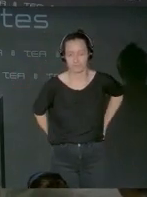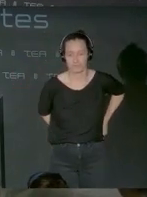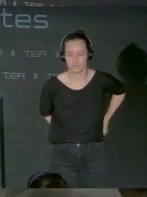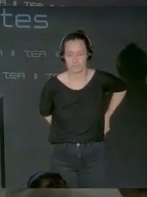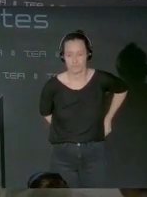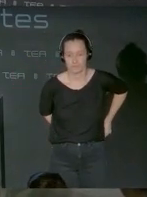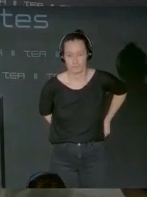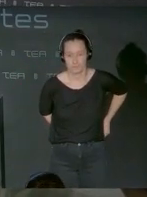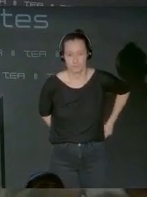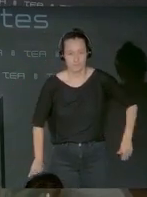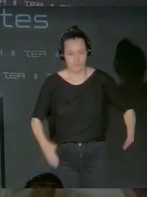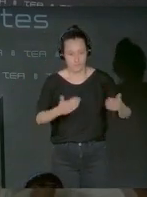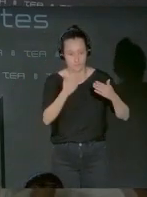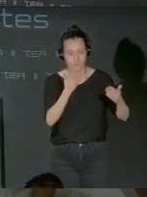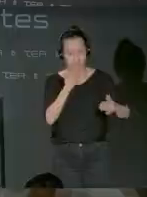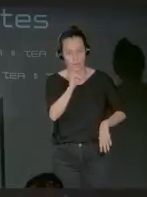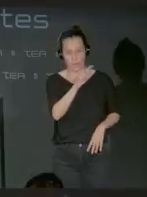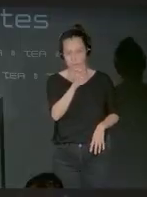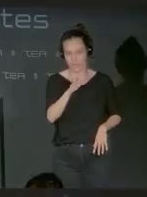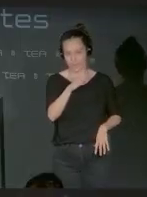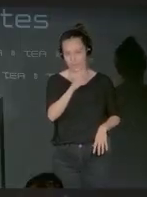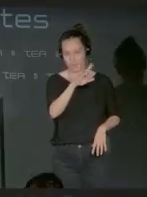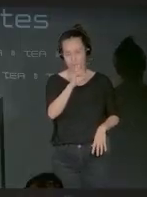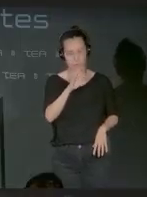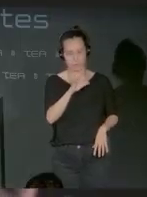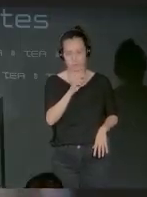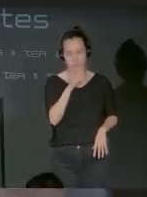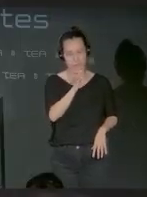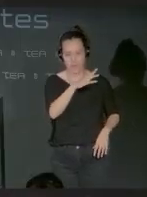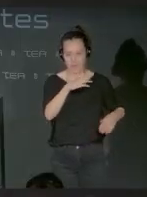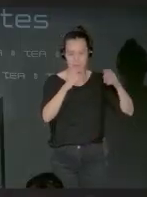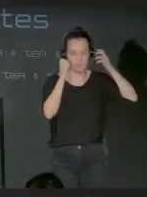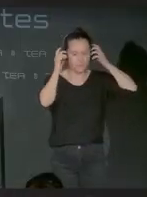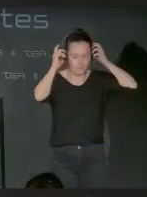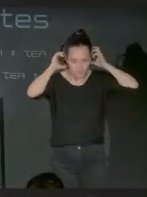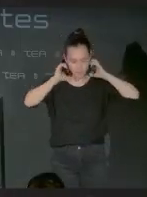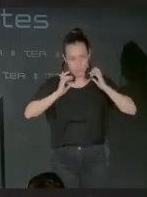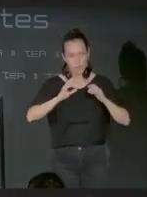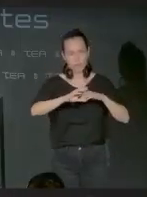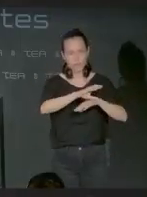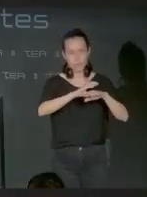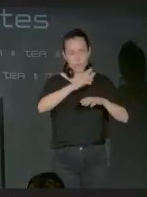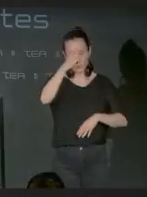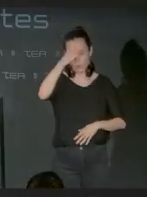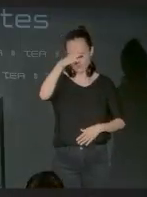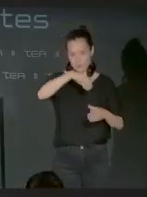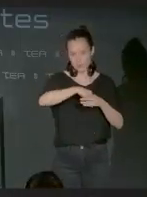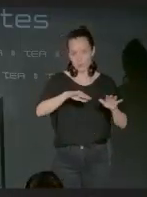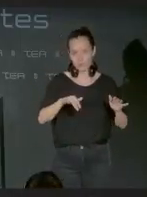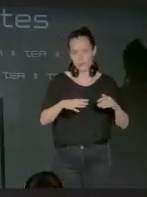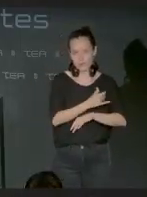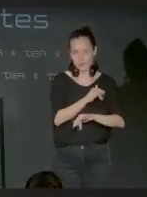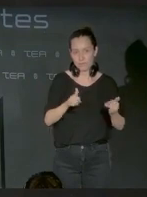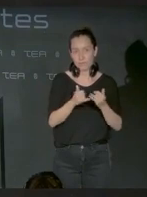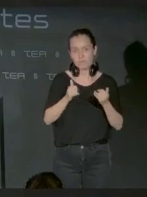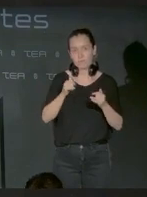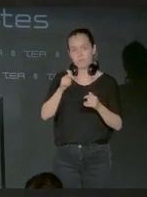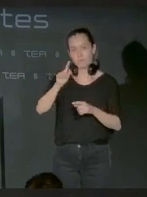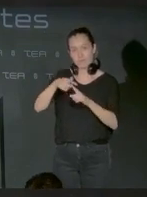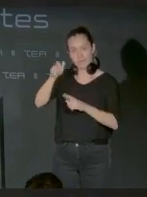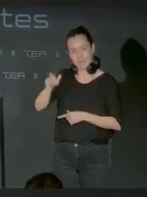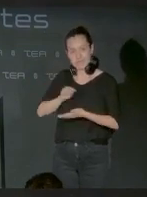damos las gracias a José Carlos Acha como consejero de cultura del cabello de tenerife y a emanuele caricio como secretaria de la asociación Def y